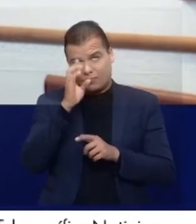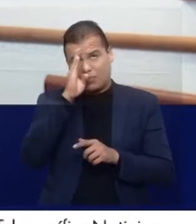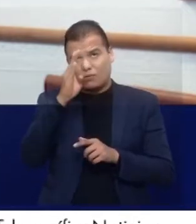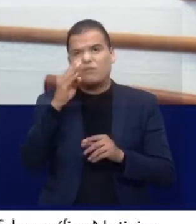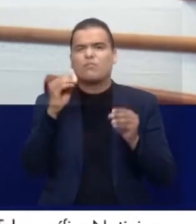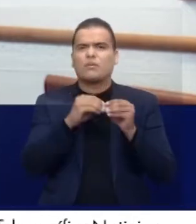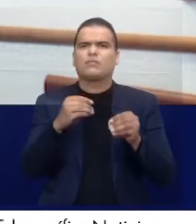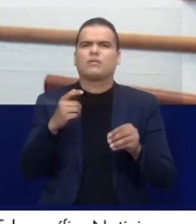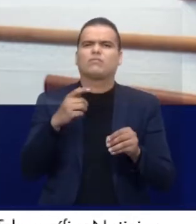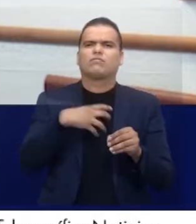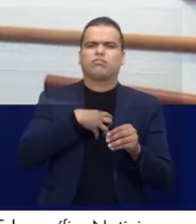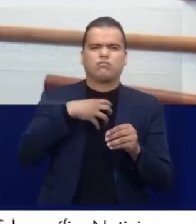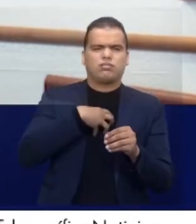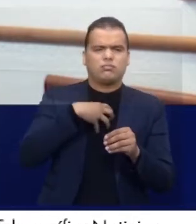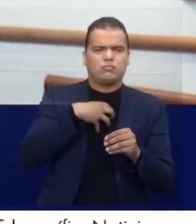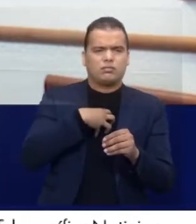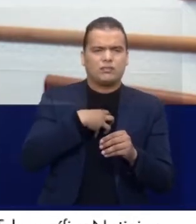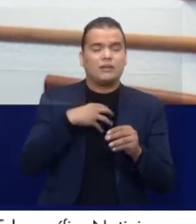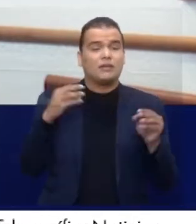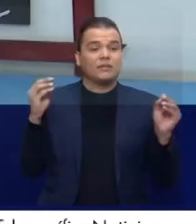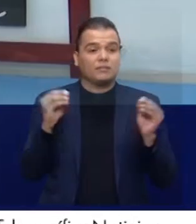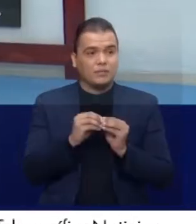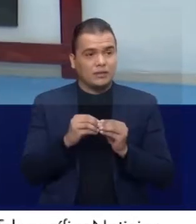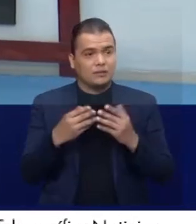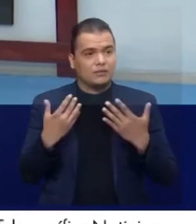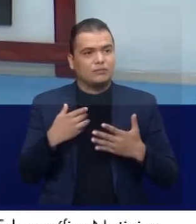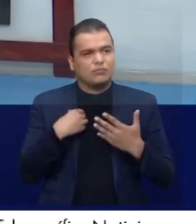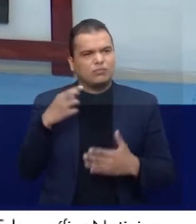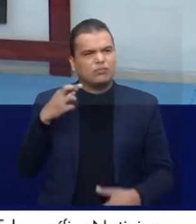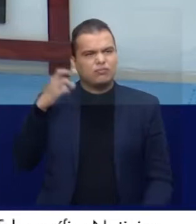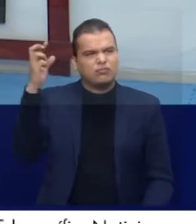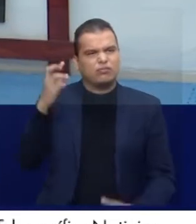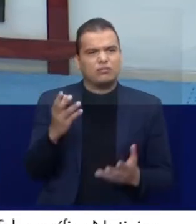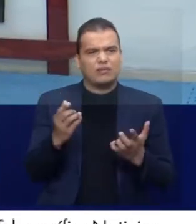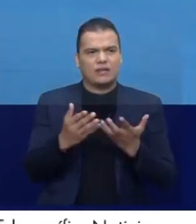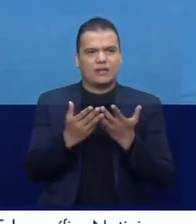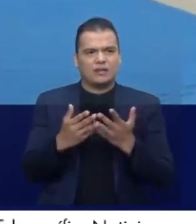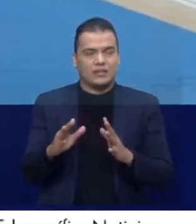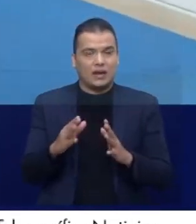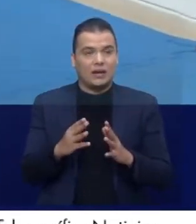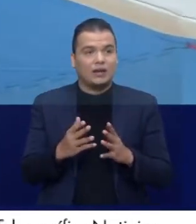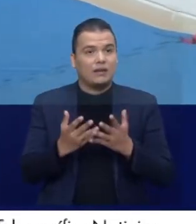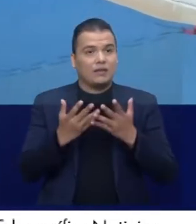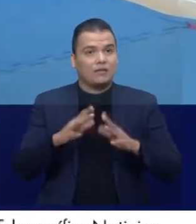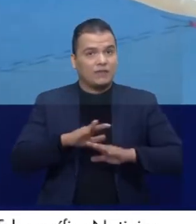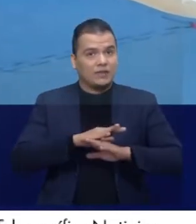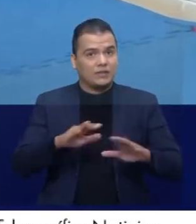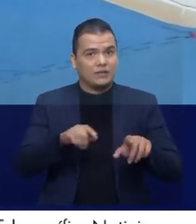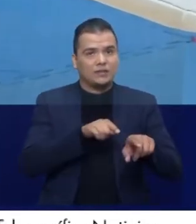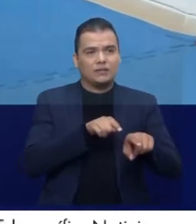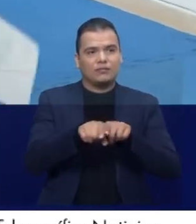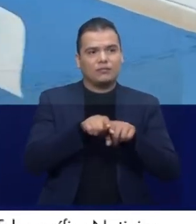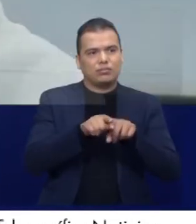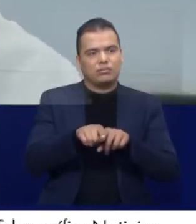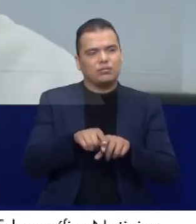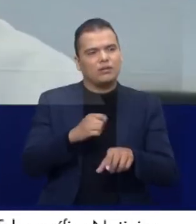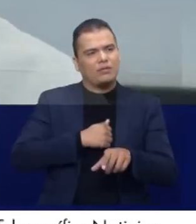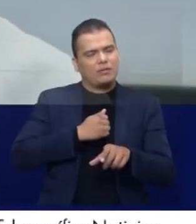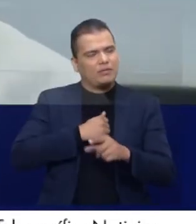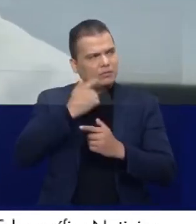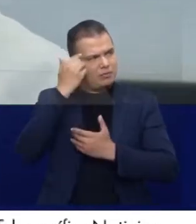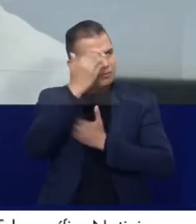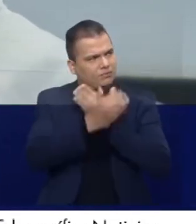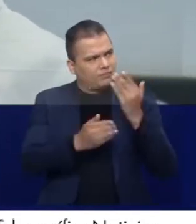él se visiona como un karateca realmente. Después de cada competencia hay tiempo para un